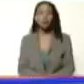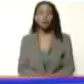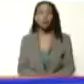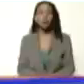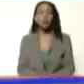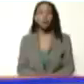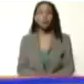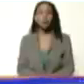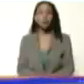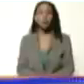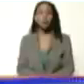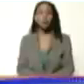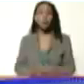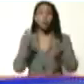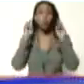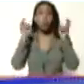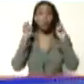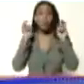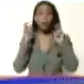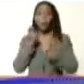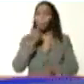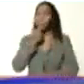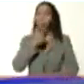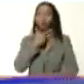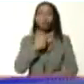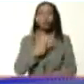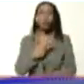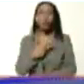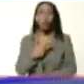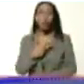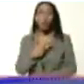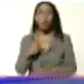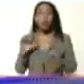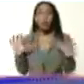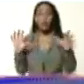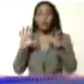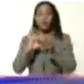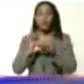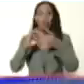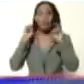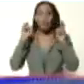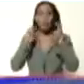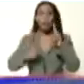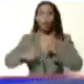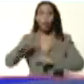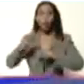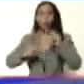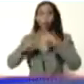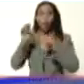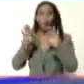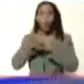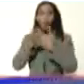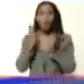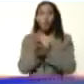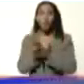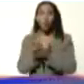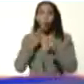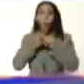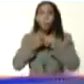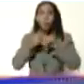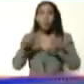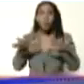es un concepto hermoso que se une al concepto de la necesidad de construir un mundo pluripolar